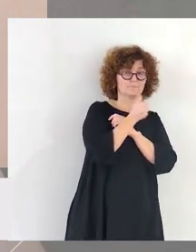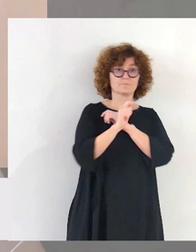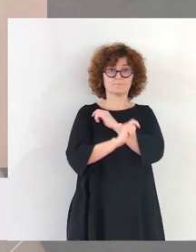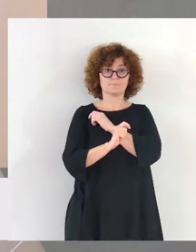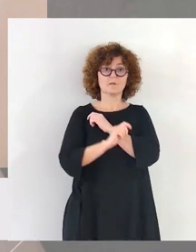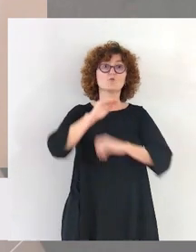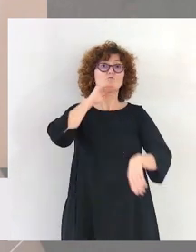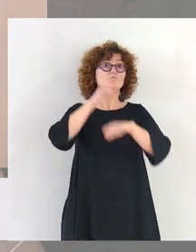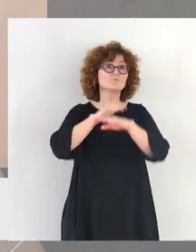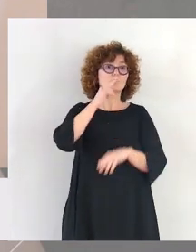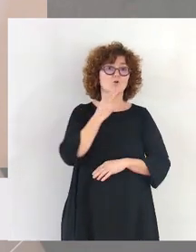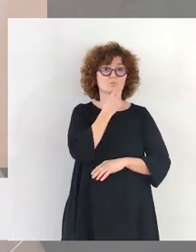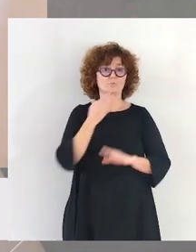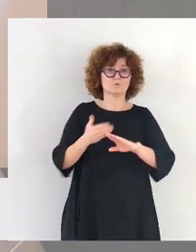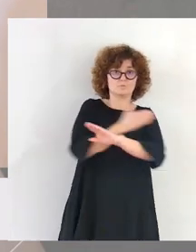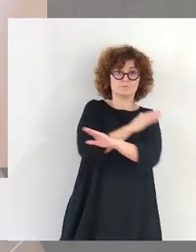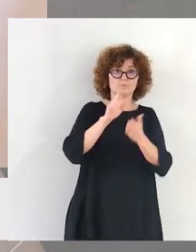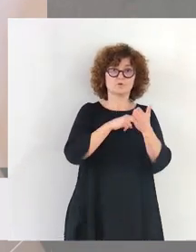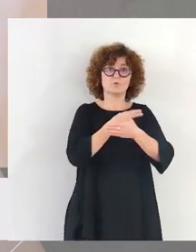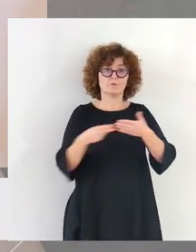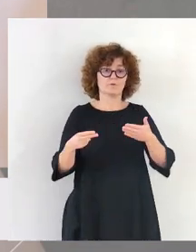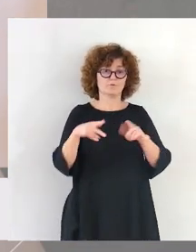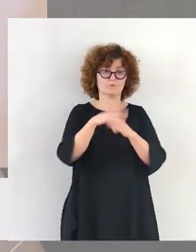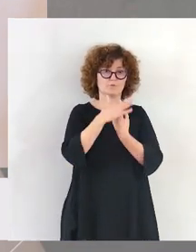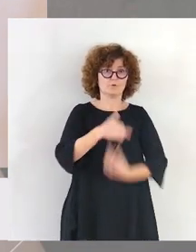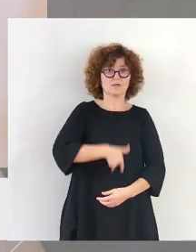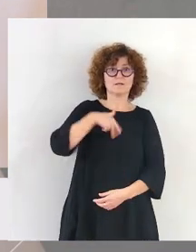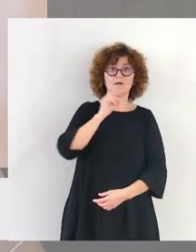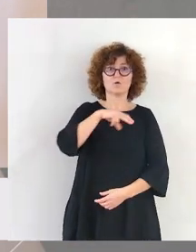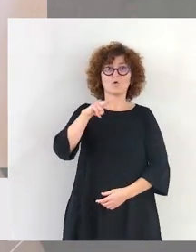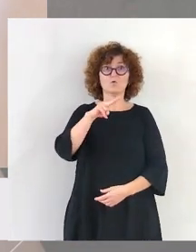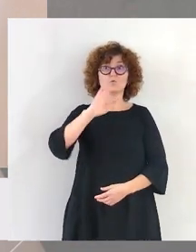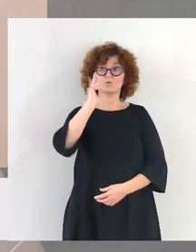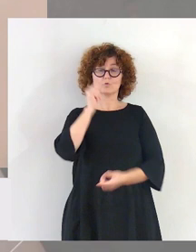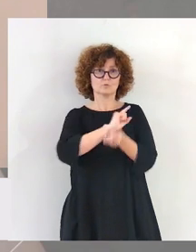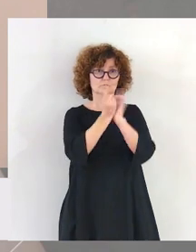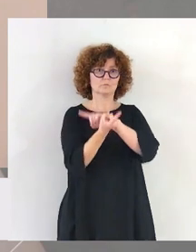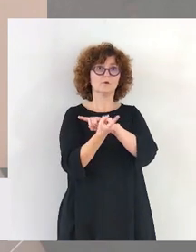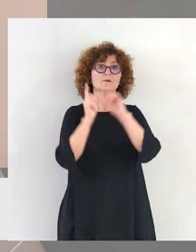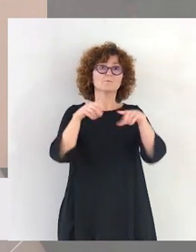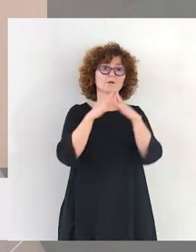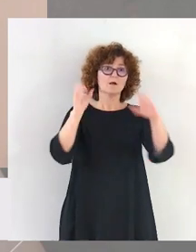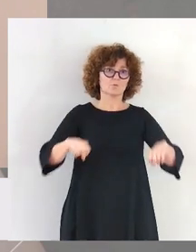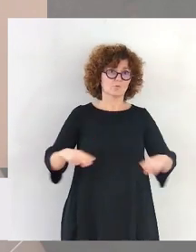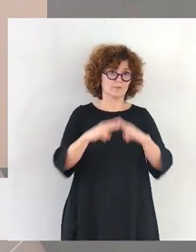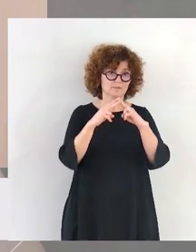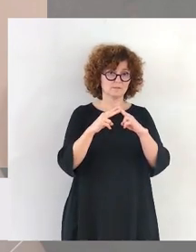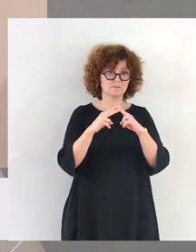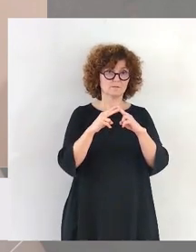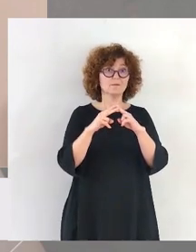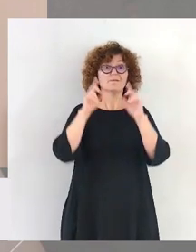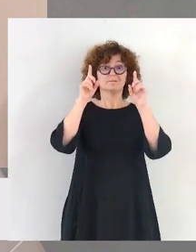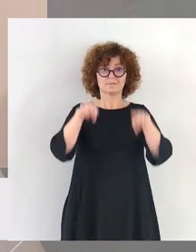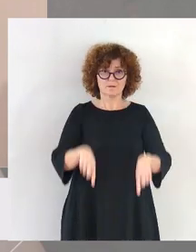cumplimiento de los compromisos establecidos En la convención marco de Naciones Unidas sobre el cambio climático y en el acuerdo de París así como